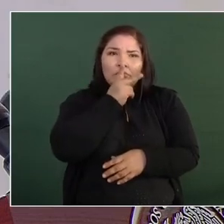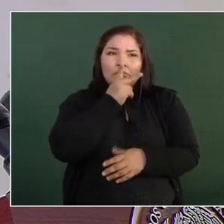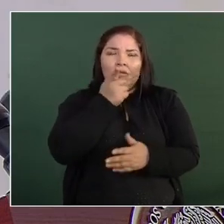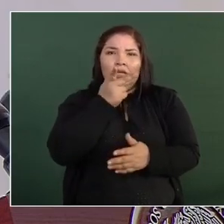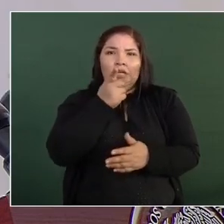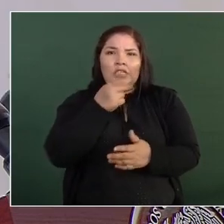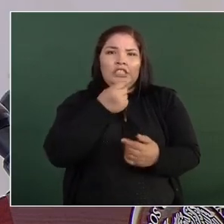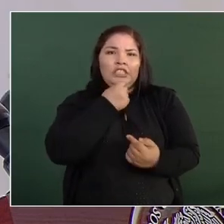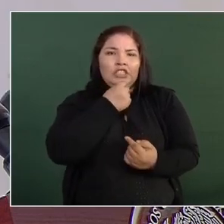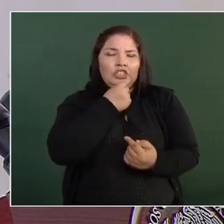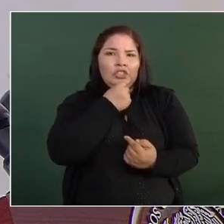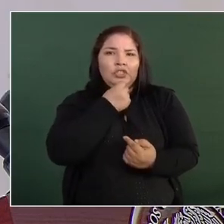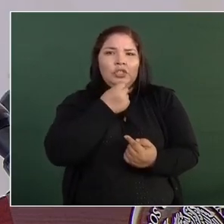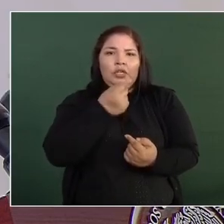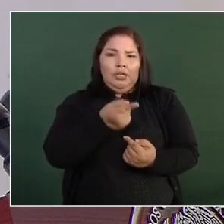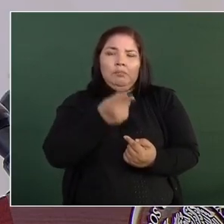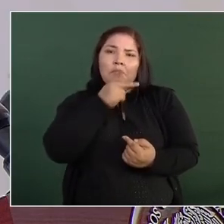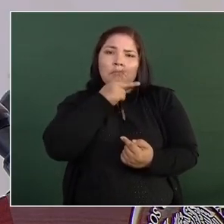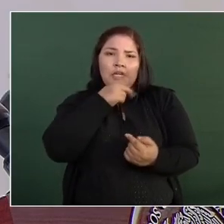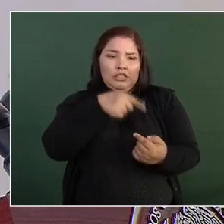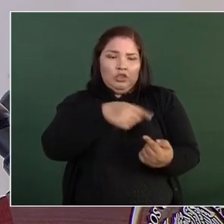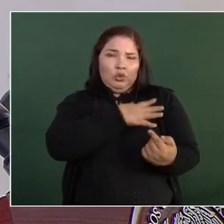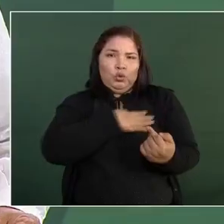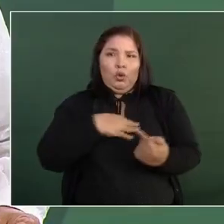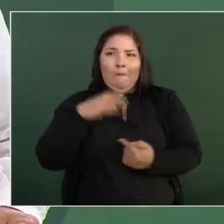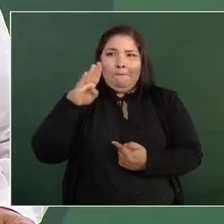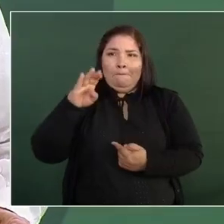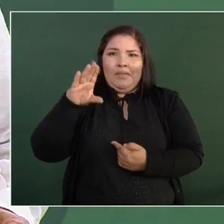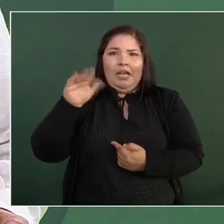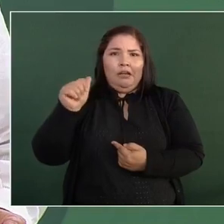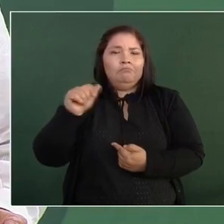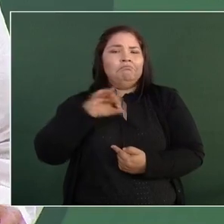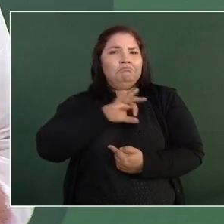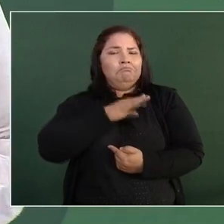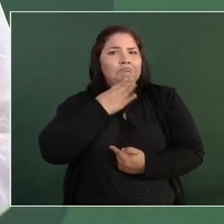sus hijos una beca, pues también es muy